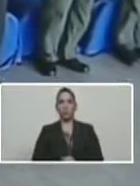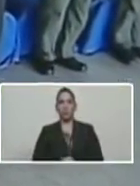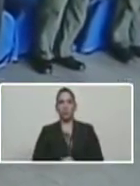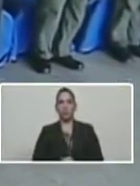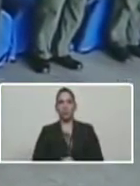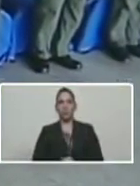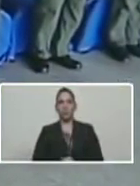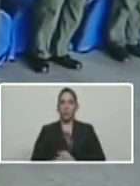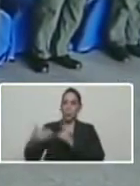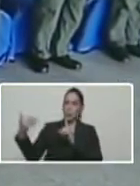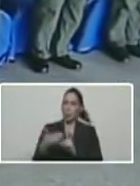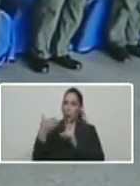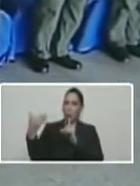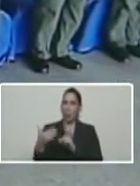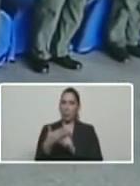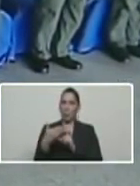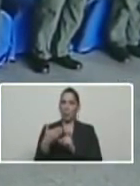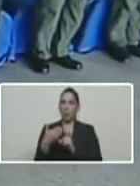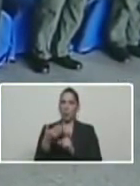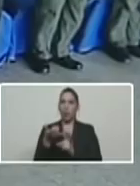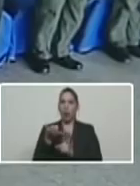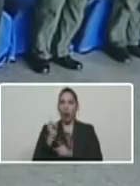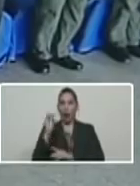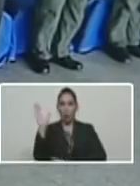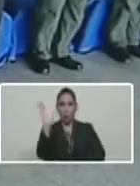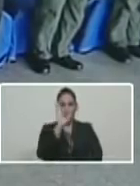Conspiraciones permanentes vienen de Colombia